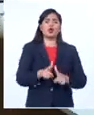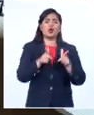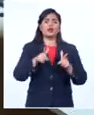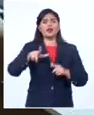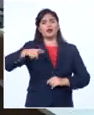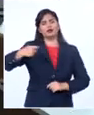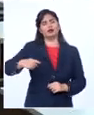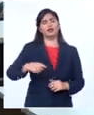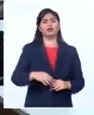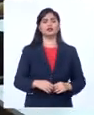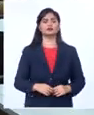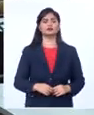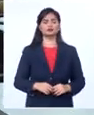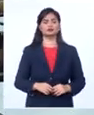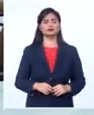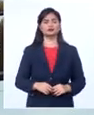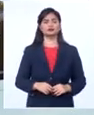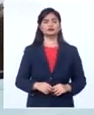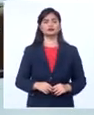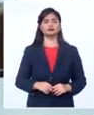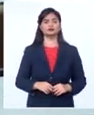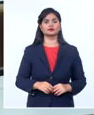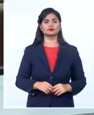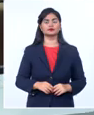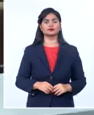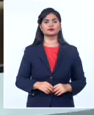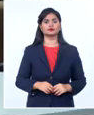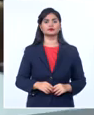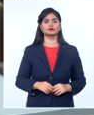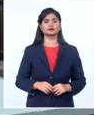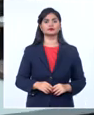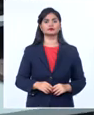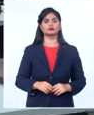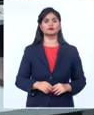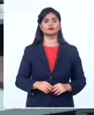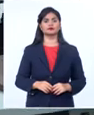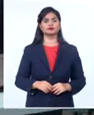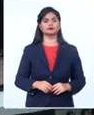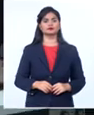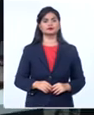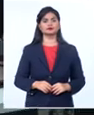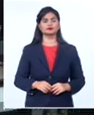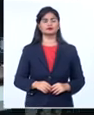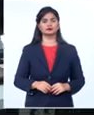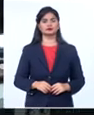derecho penal. Bárbara de Haz, Trovajo, Sistema Informativo de la Televisión Cubana.